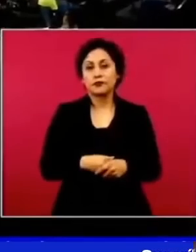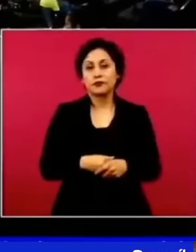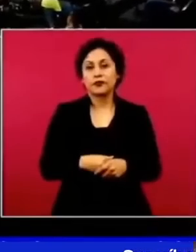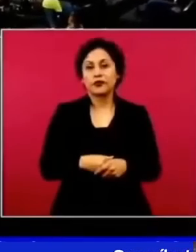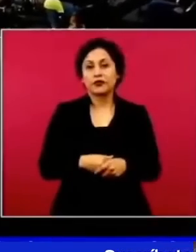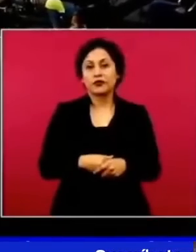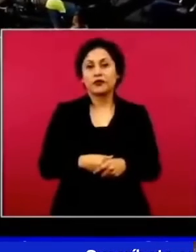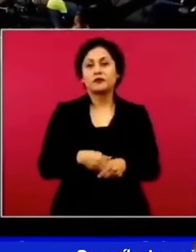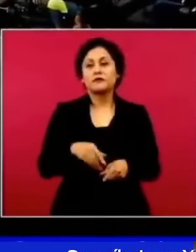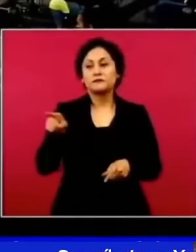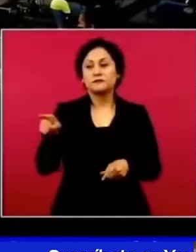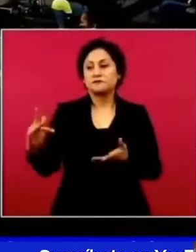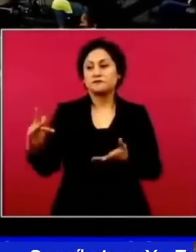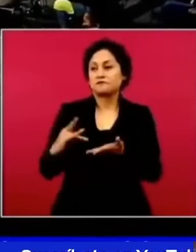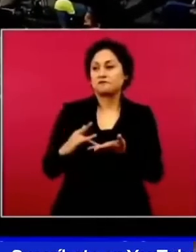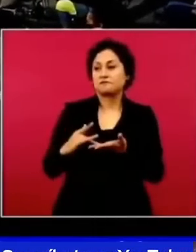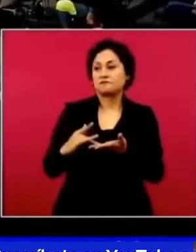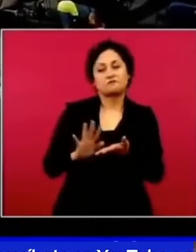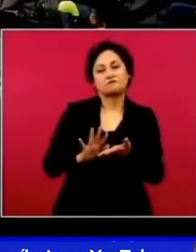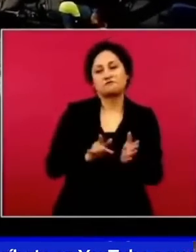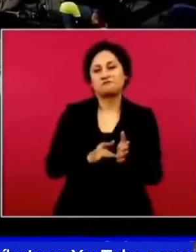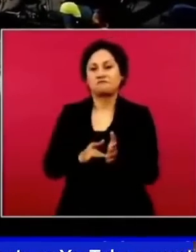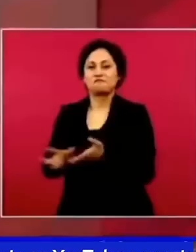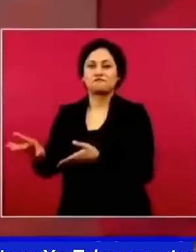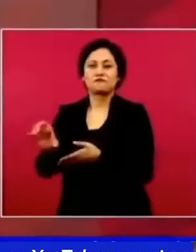apoyar a Krill